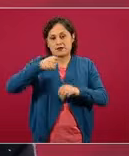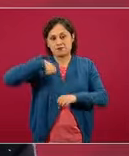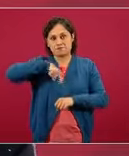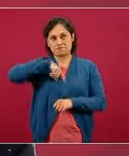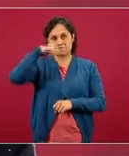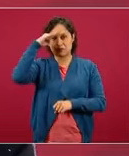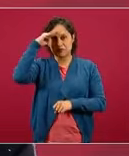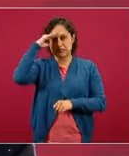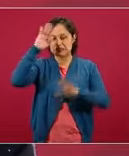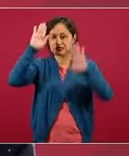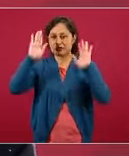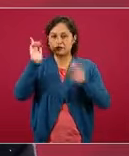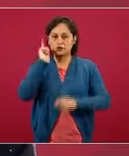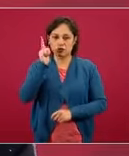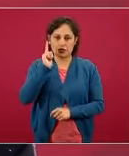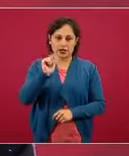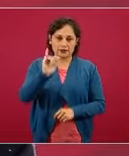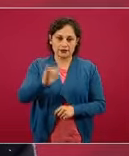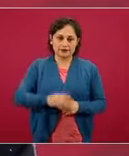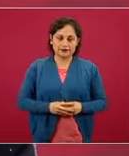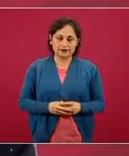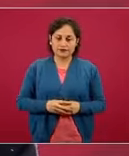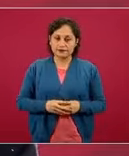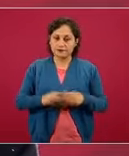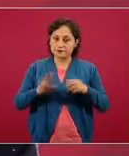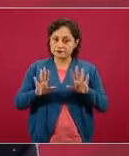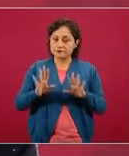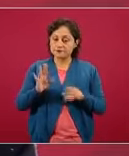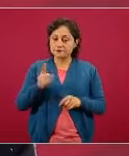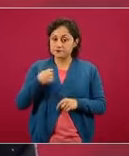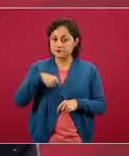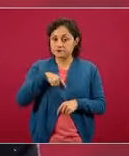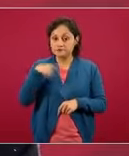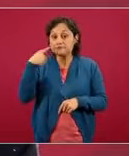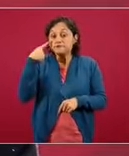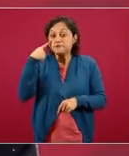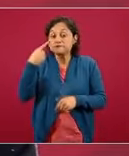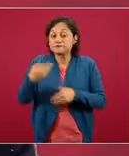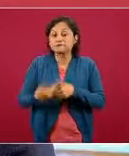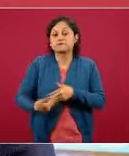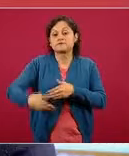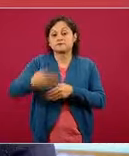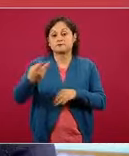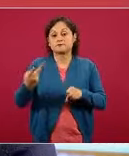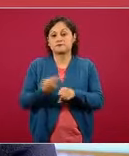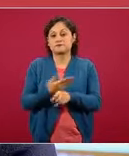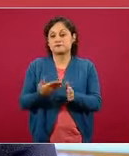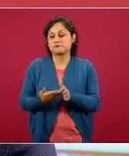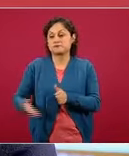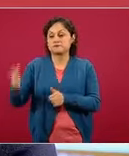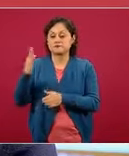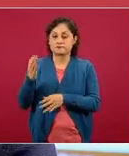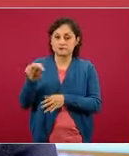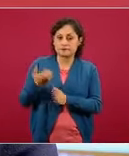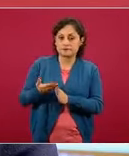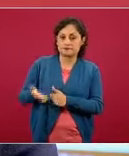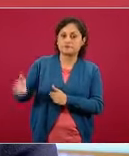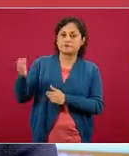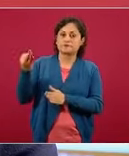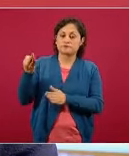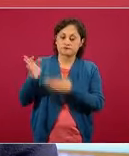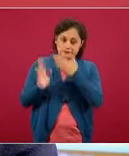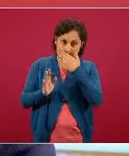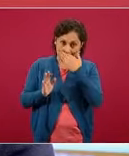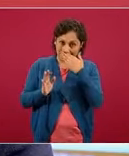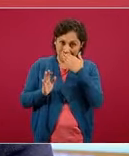vayamos teniendo los primeros casos, digamos ya de manera importante o con una circulación que empiece